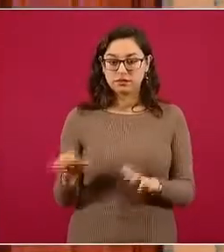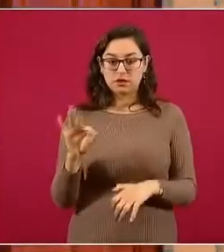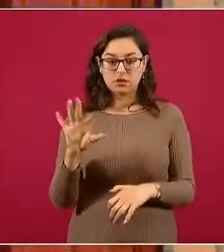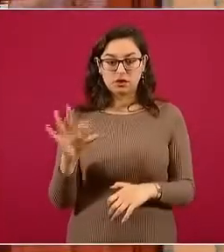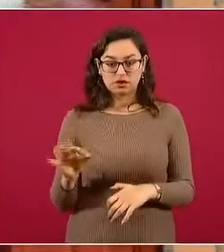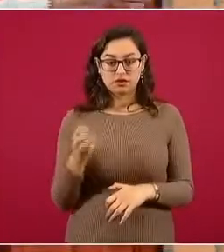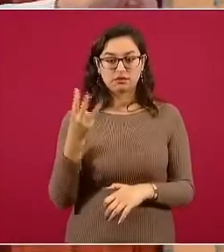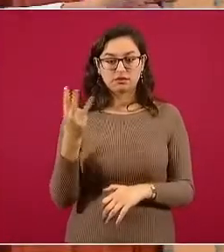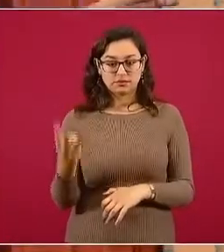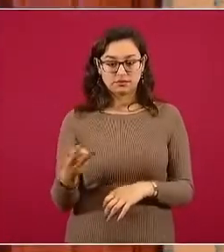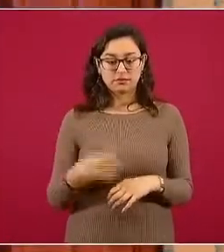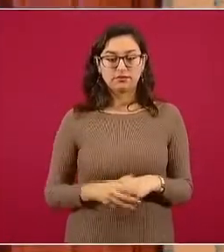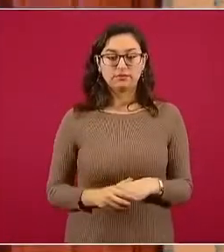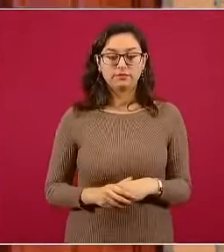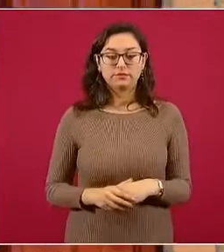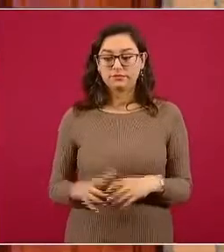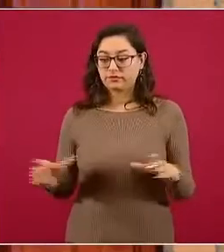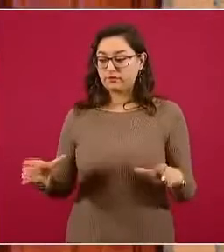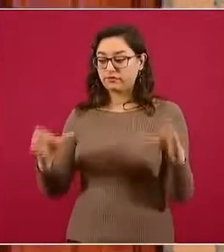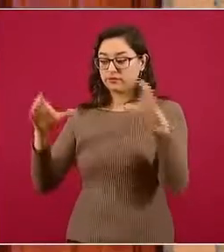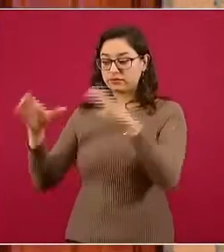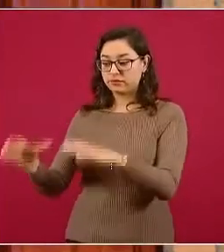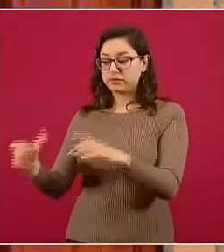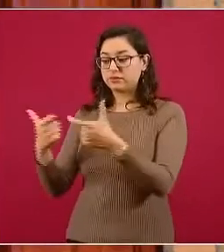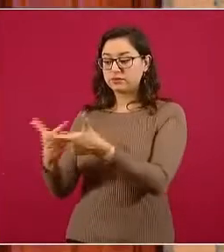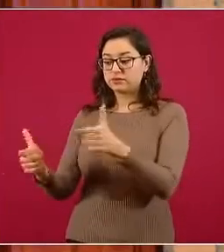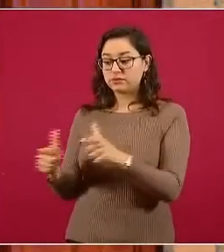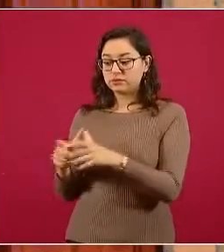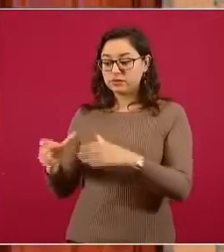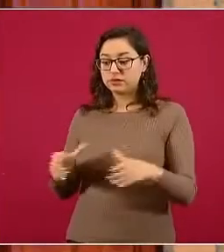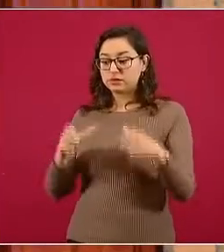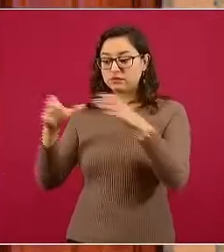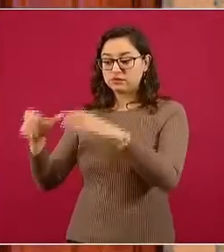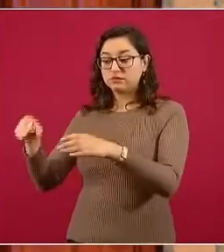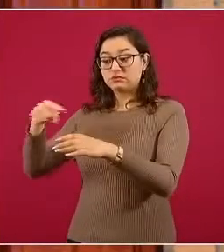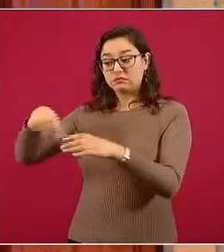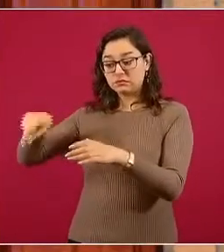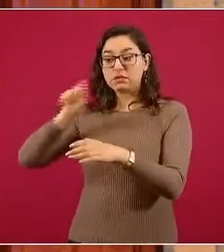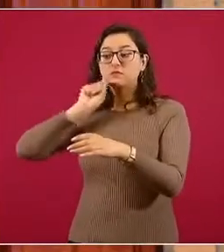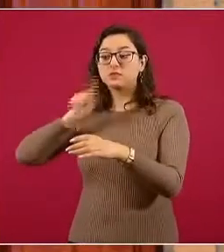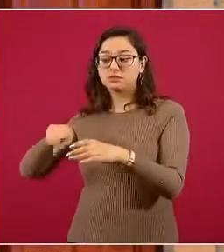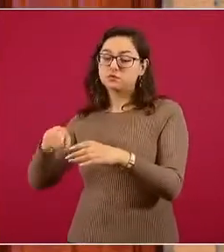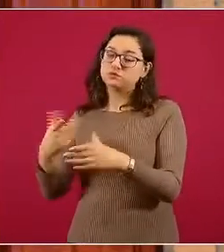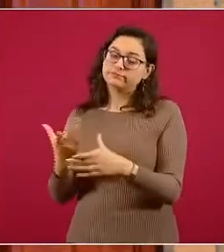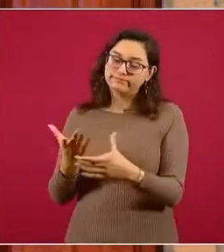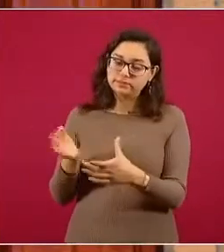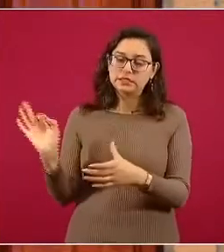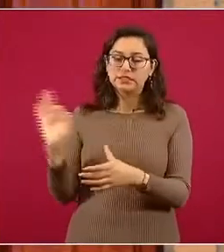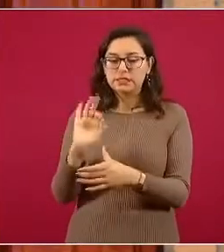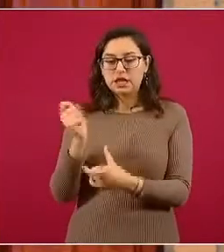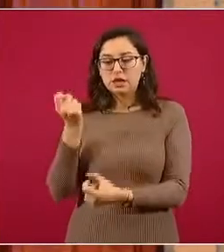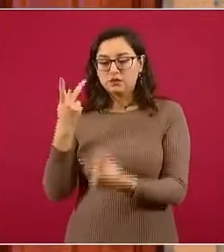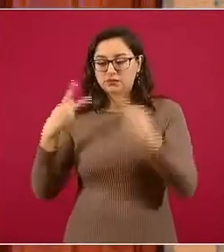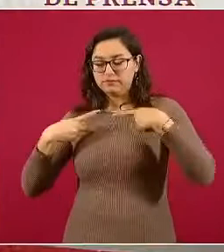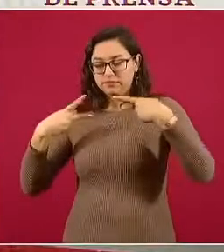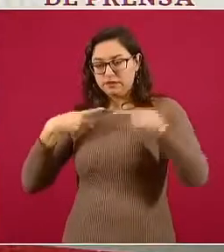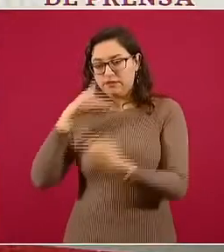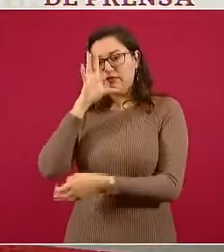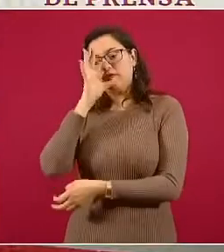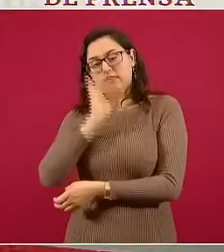1.144.643. Dentro de este grupo se encuentran además las personas que lamentablemente han perdido la vida a consecuencia de